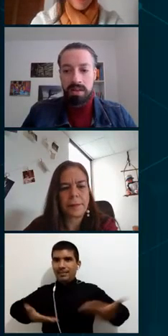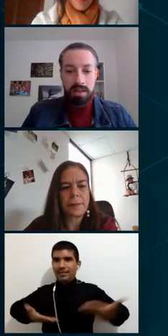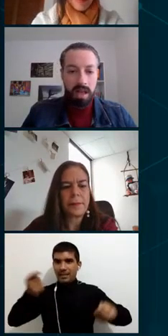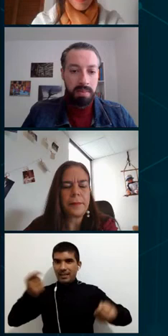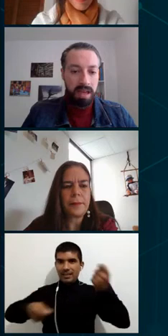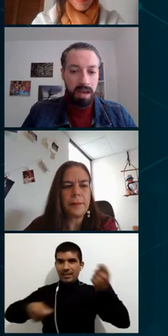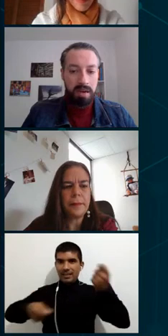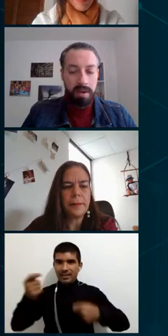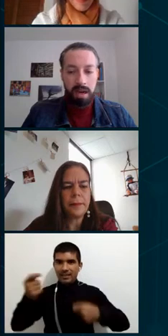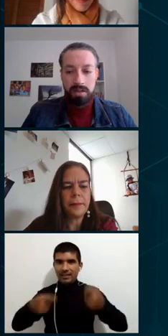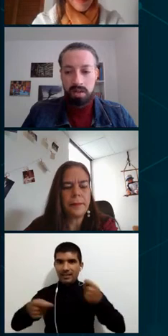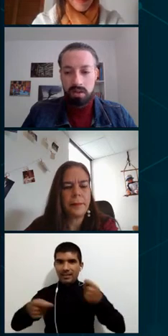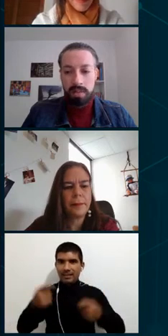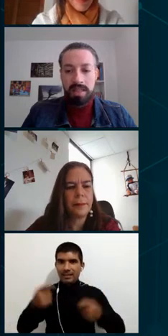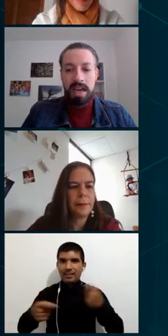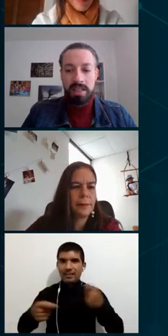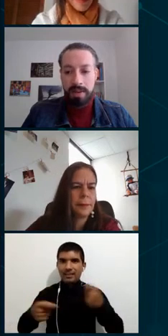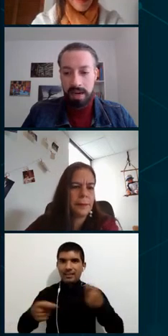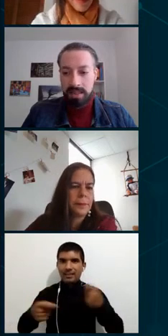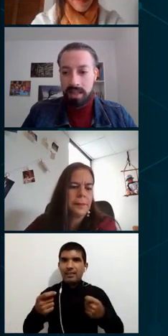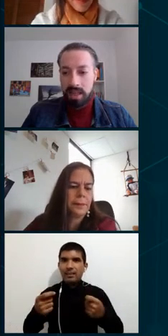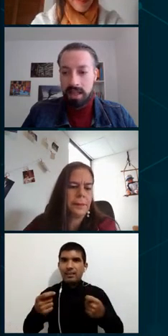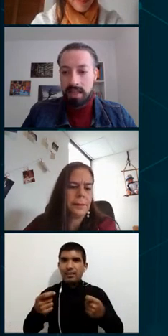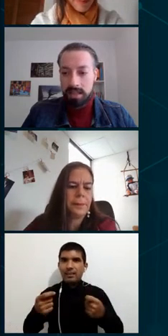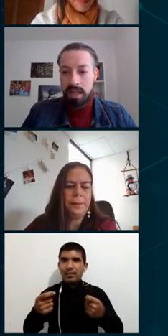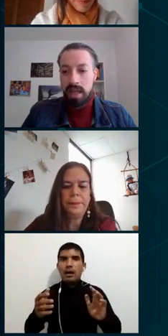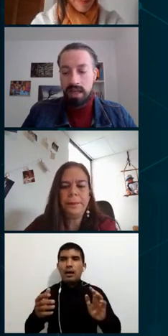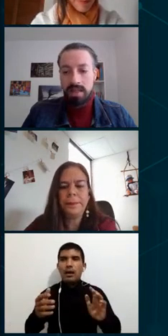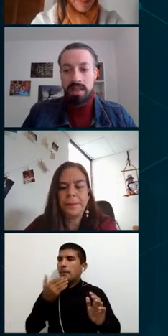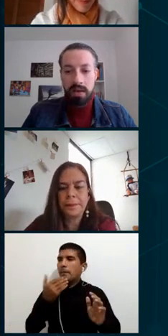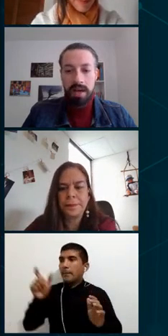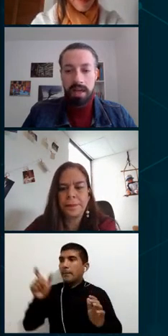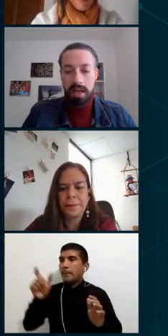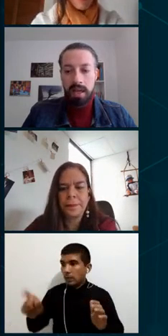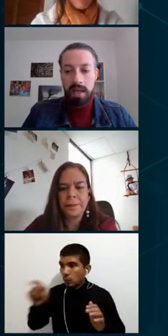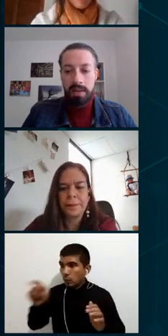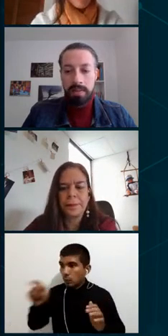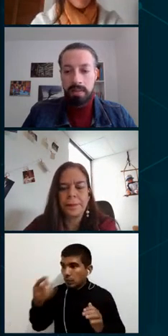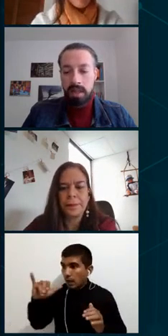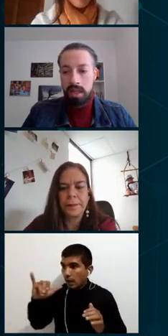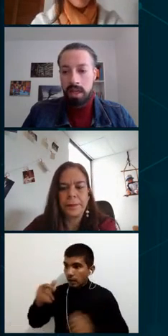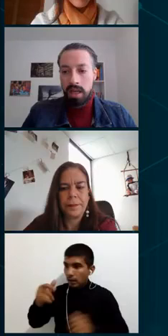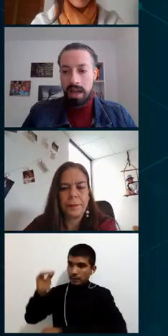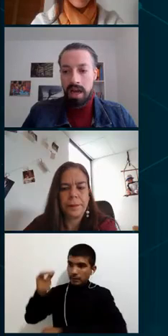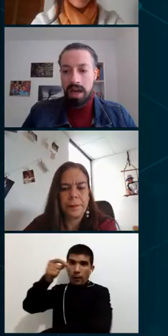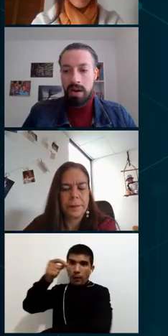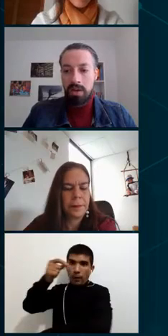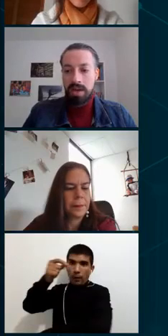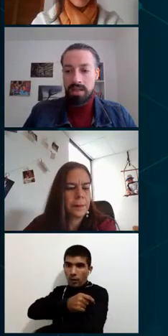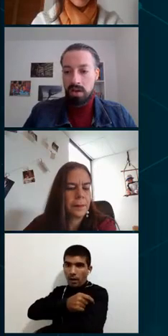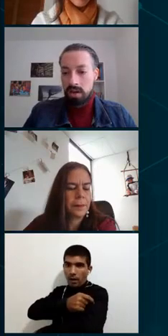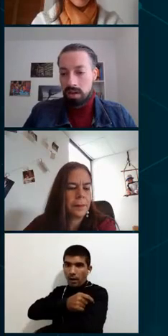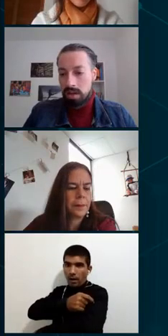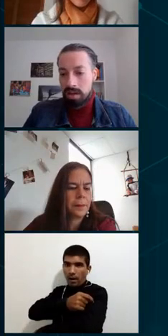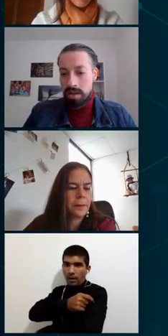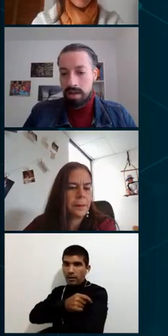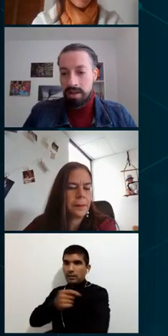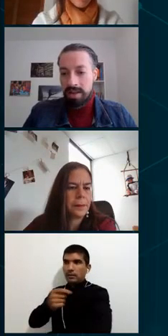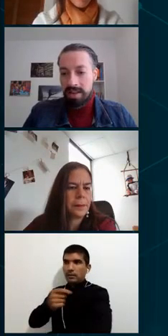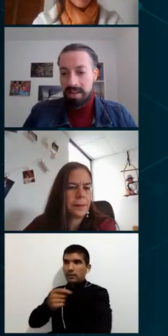válido, aplica para los centros comerciales, para las tiendas, incentivar la